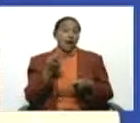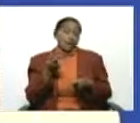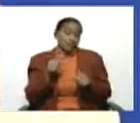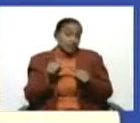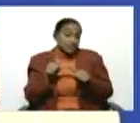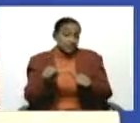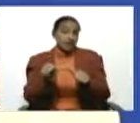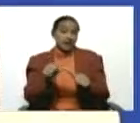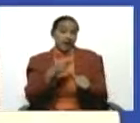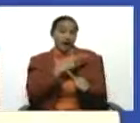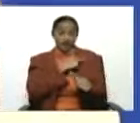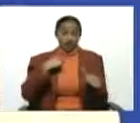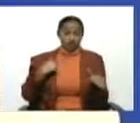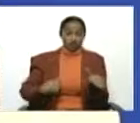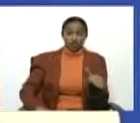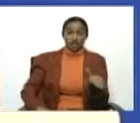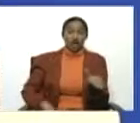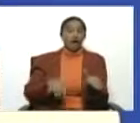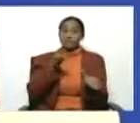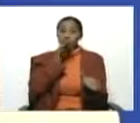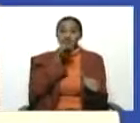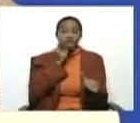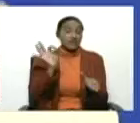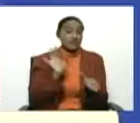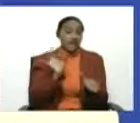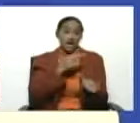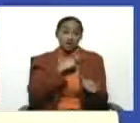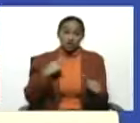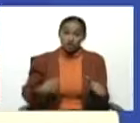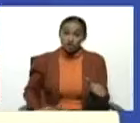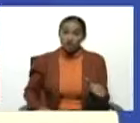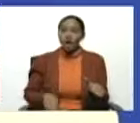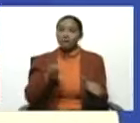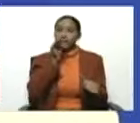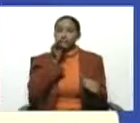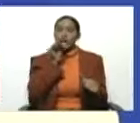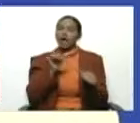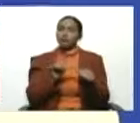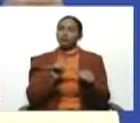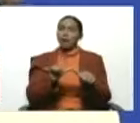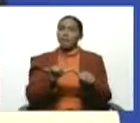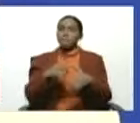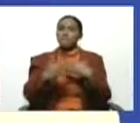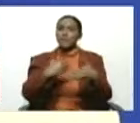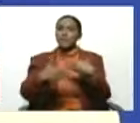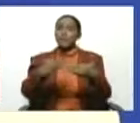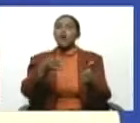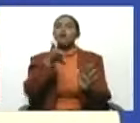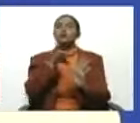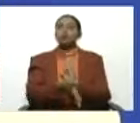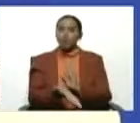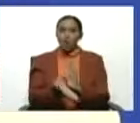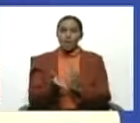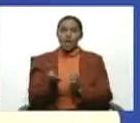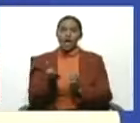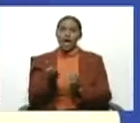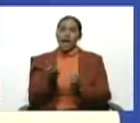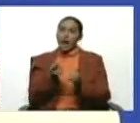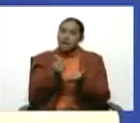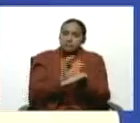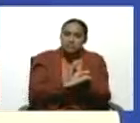aún no ha llegado totalmente liberalizada de de cuentas de capital